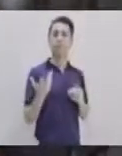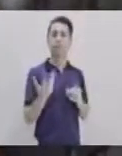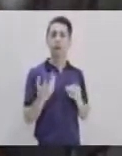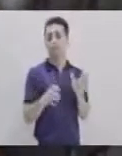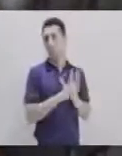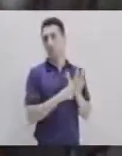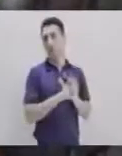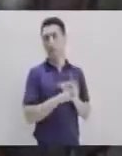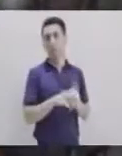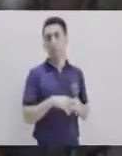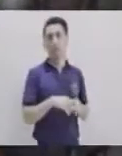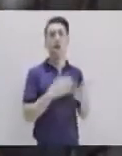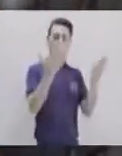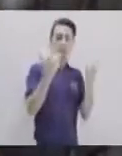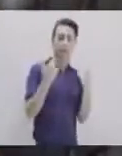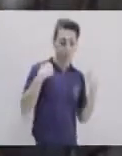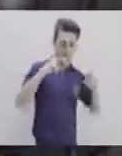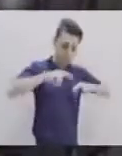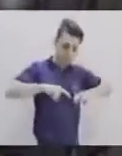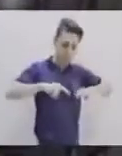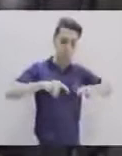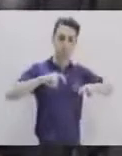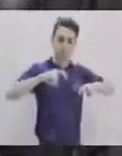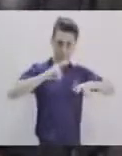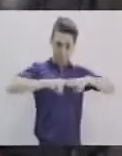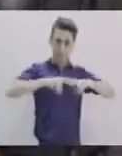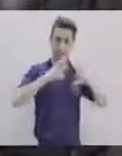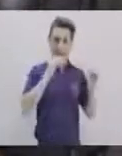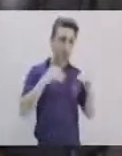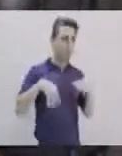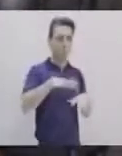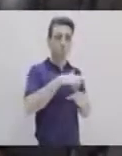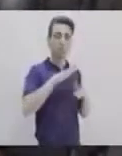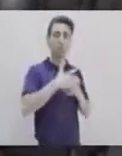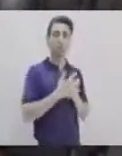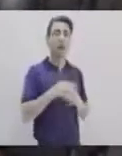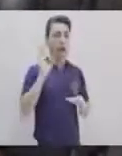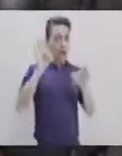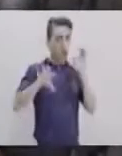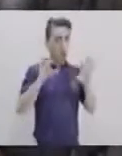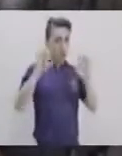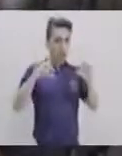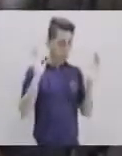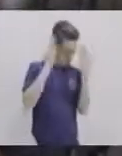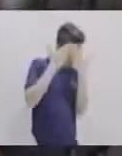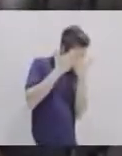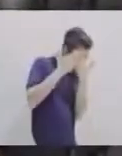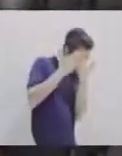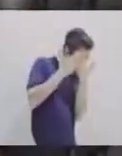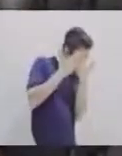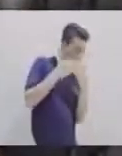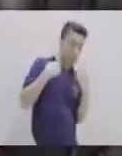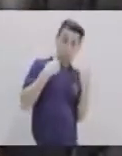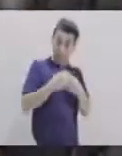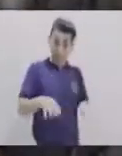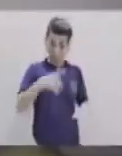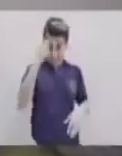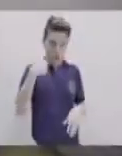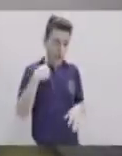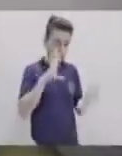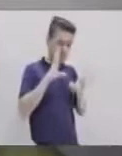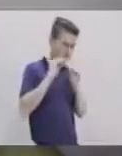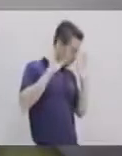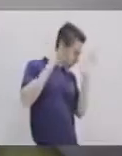decir, por ejemplo, ¿por qué no hablamos de la situación? Porque hay personas que se cierran, por ejemplo, la pérdida de un trabajo. Tenemos